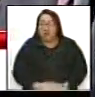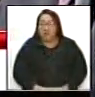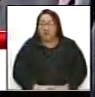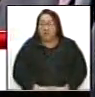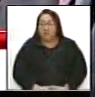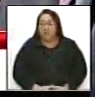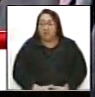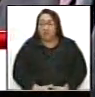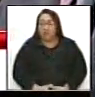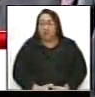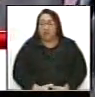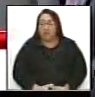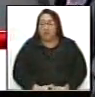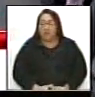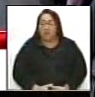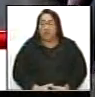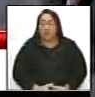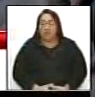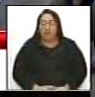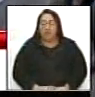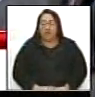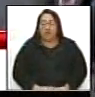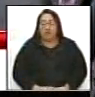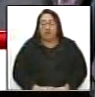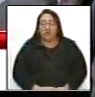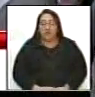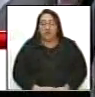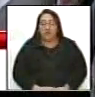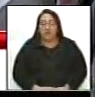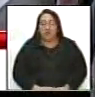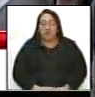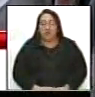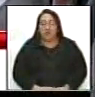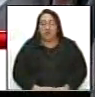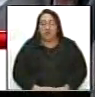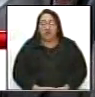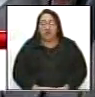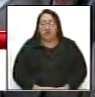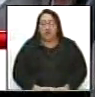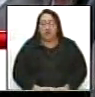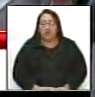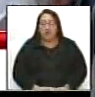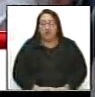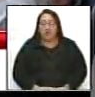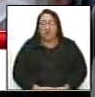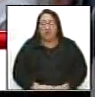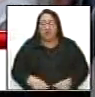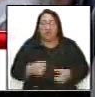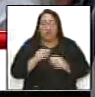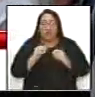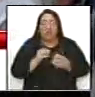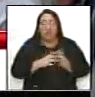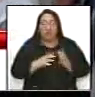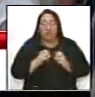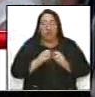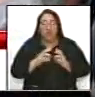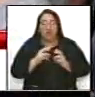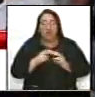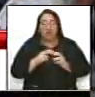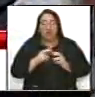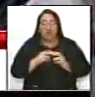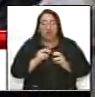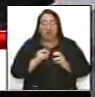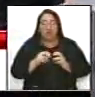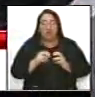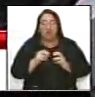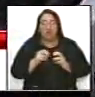Quisiera hacer ese pedido, presidente. Gracias. Muy bien, presentamos a orden del día. El primer proyecto es el